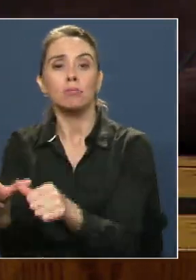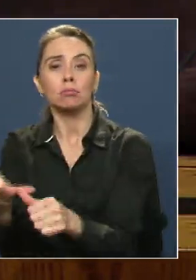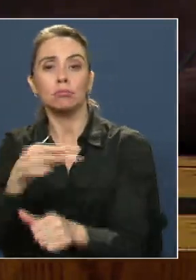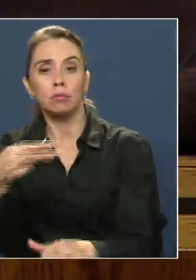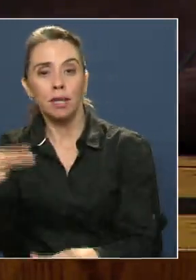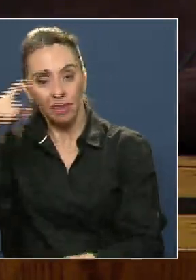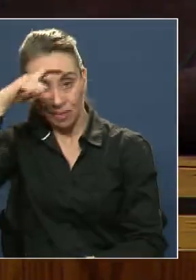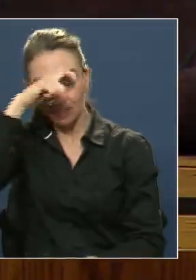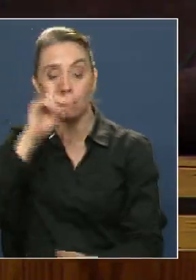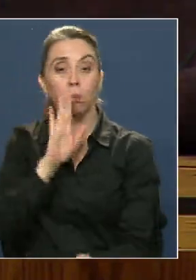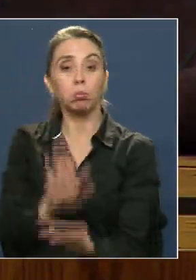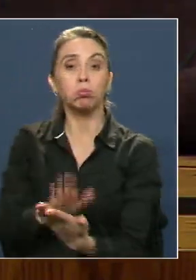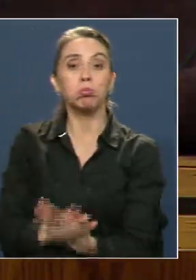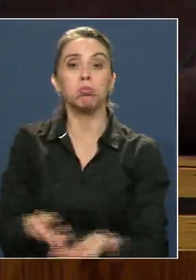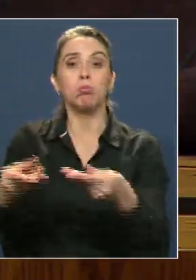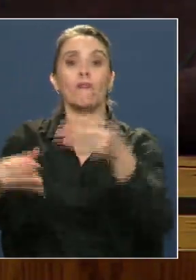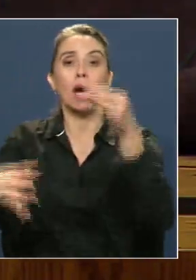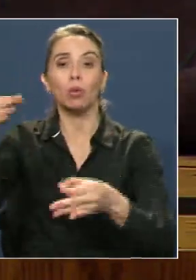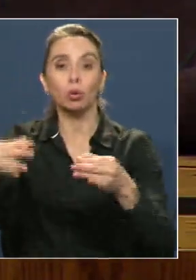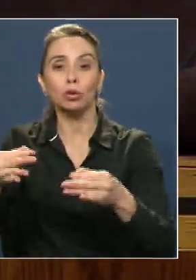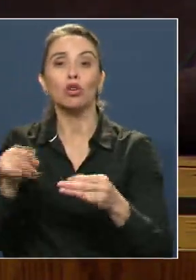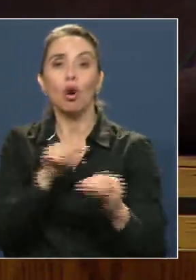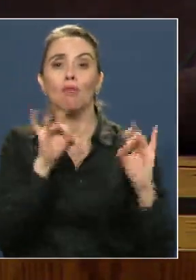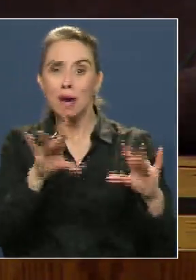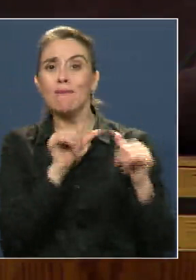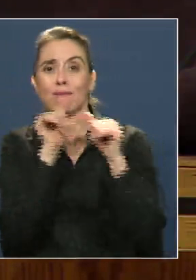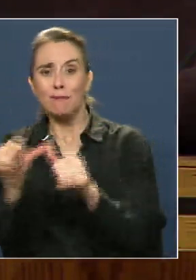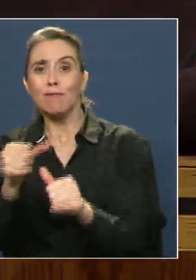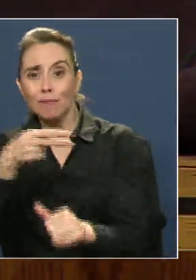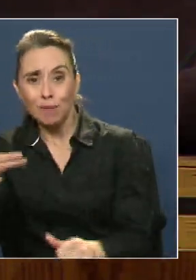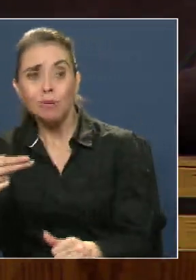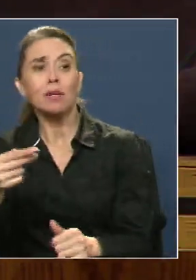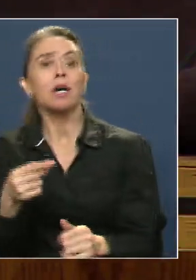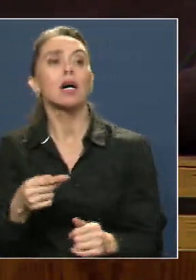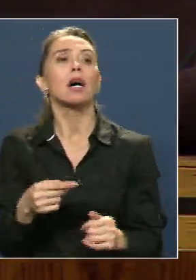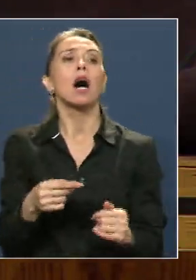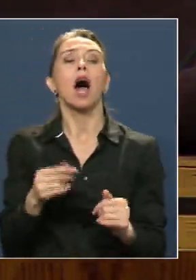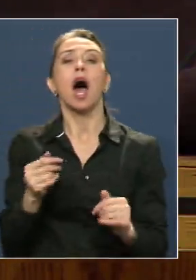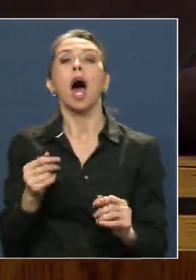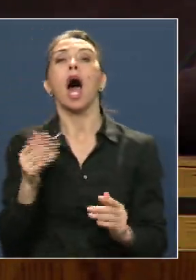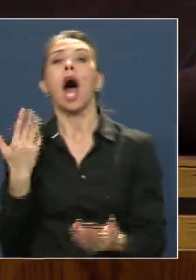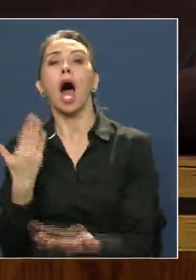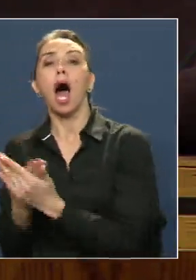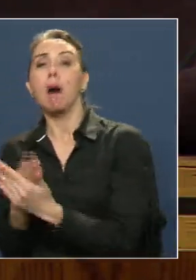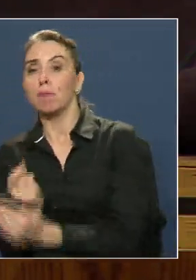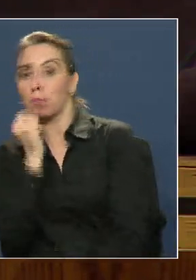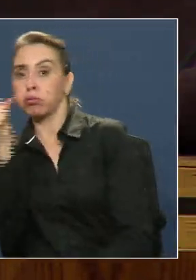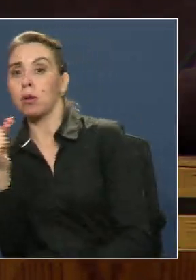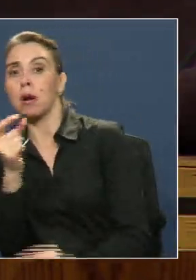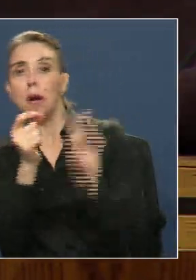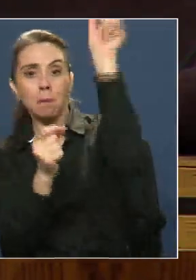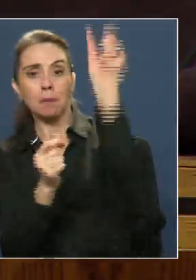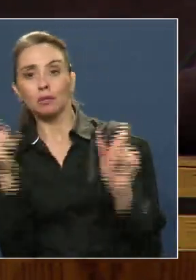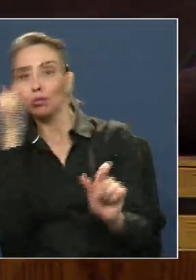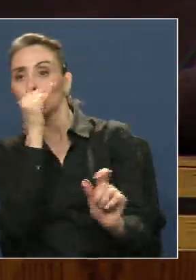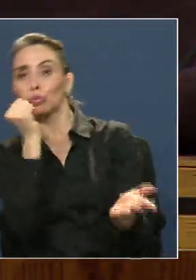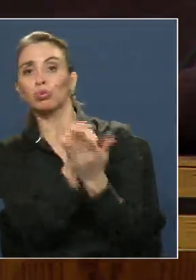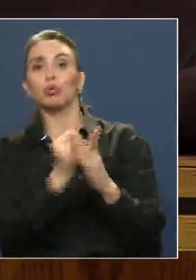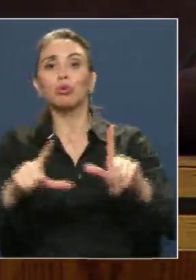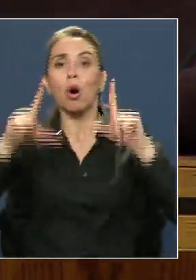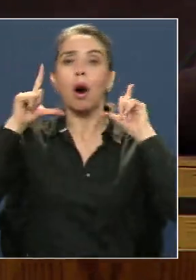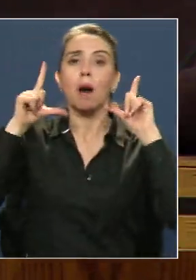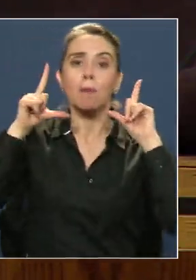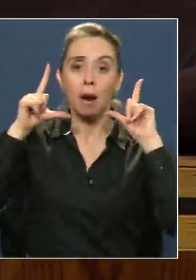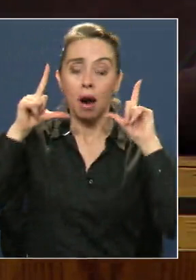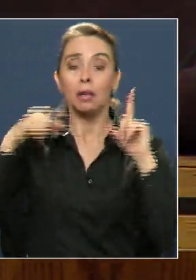muy difícil acreditar estos hechos y se puede prestar para enlodar la honra de una persona. Yo estoy de